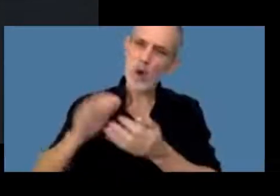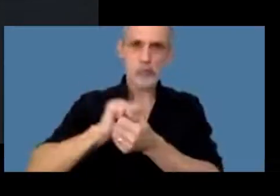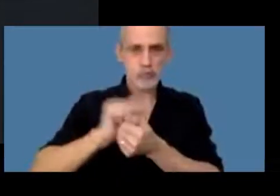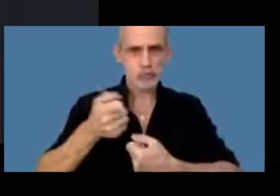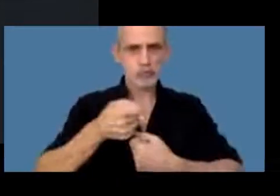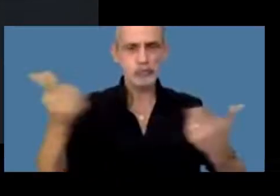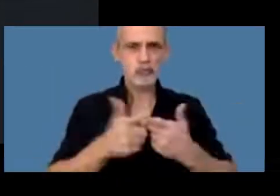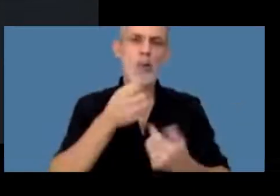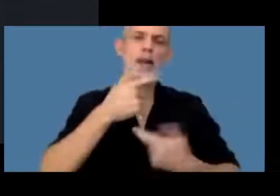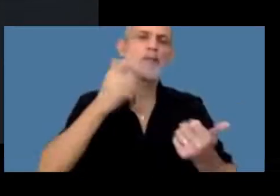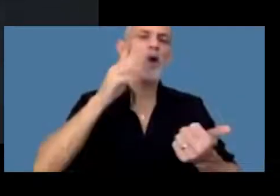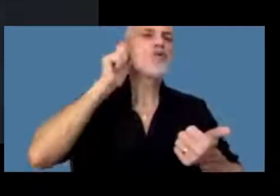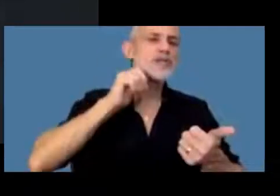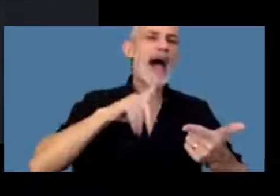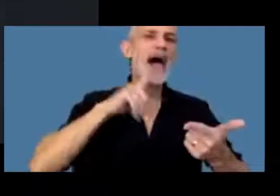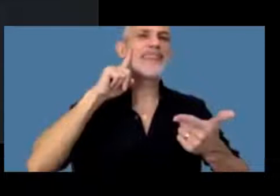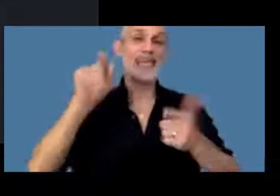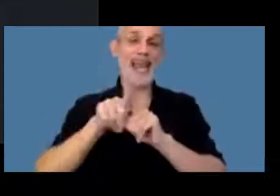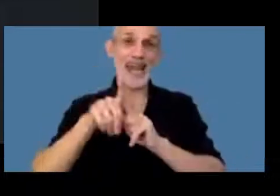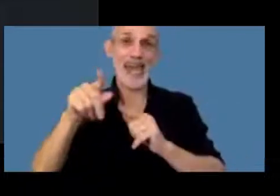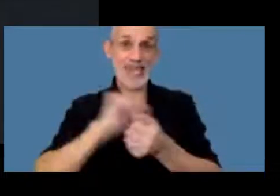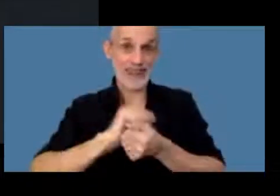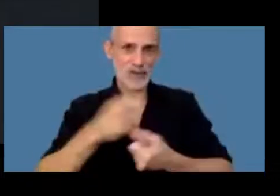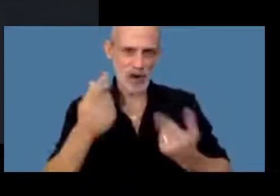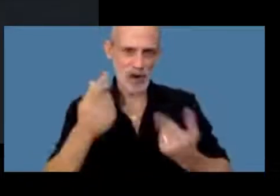como Bullati y La Ley.